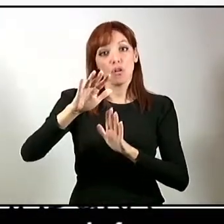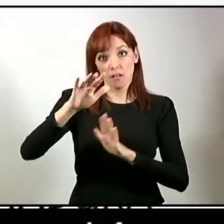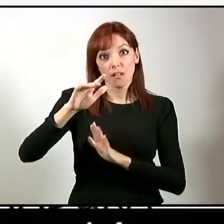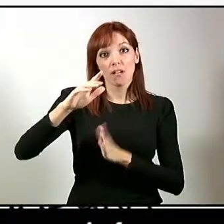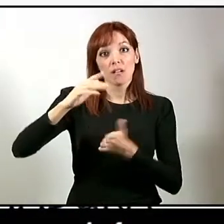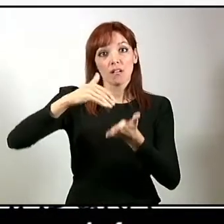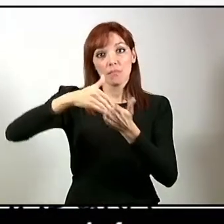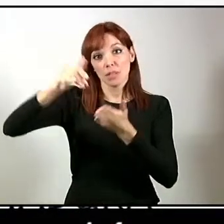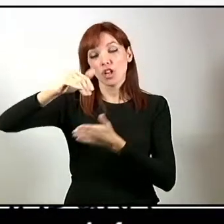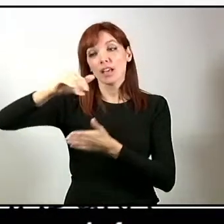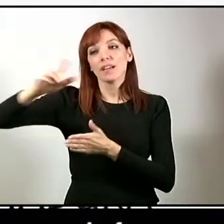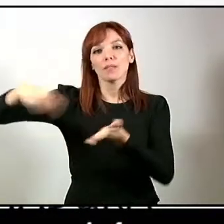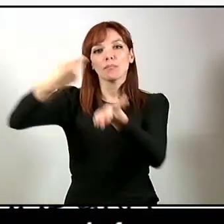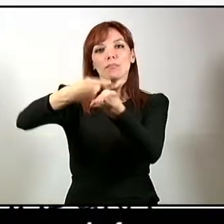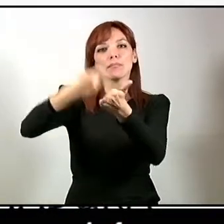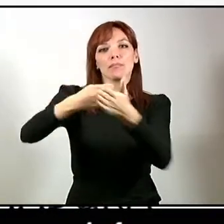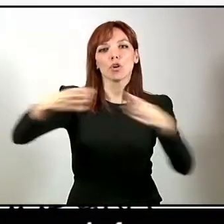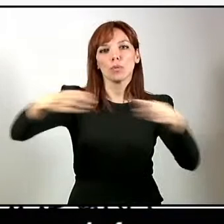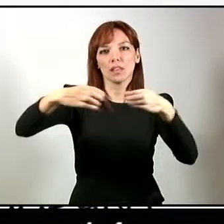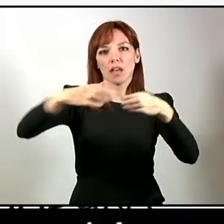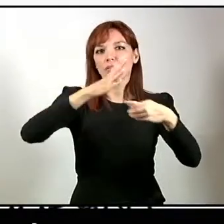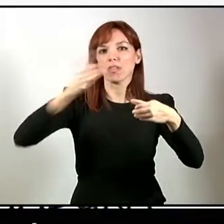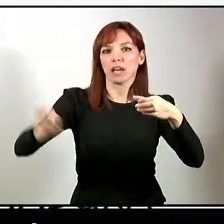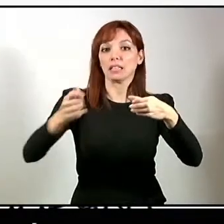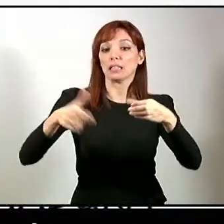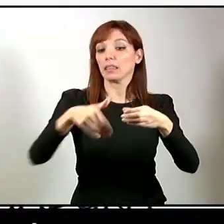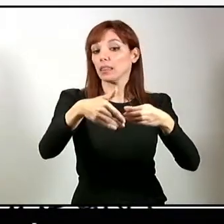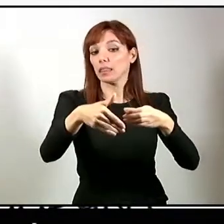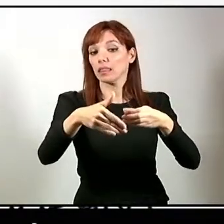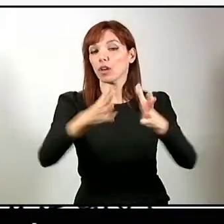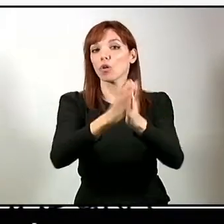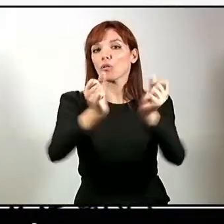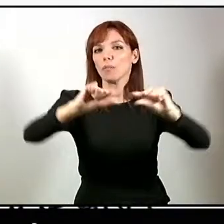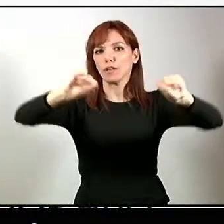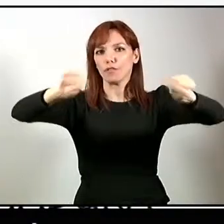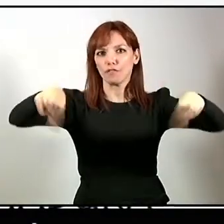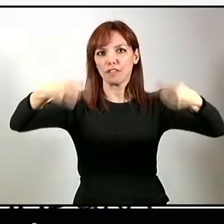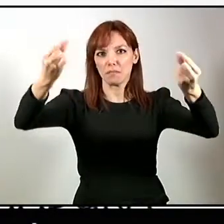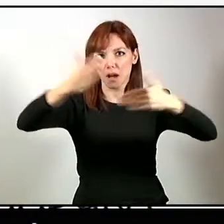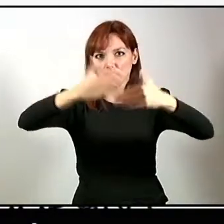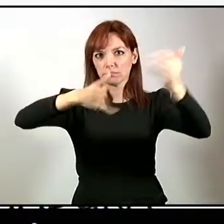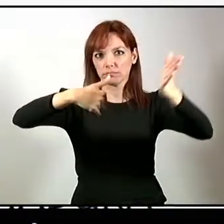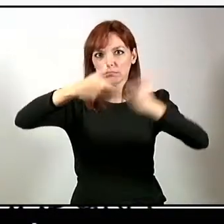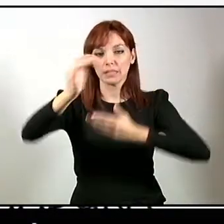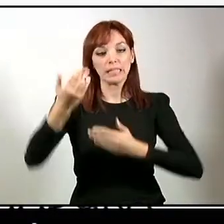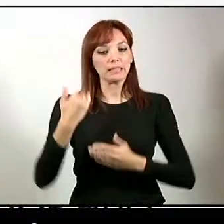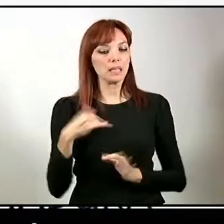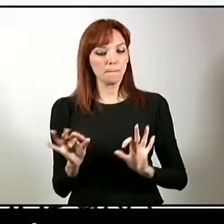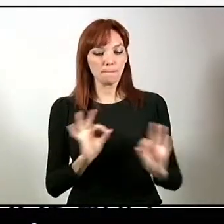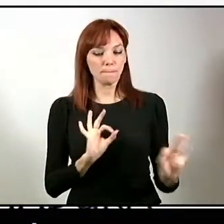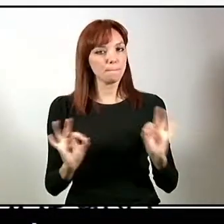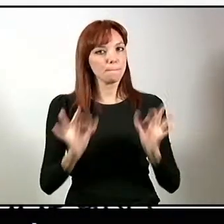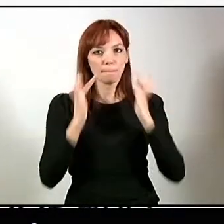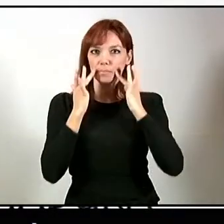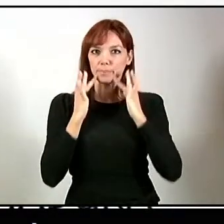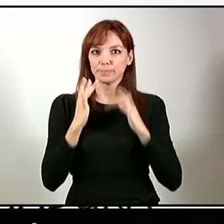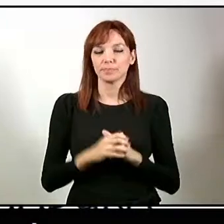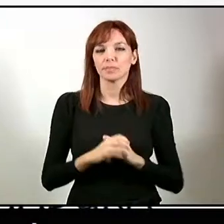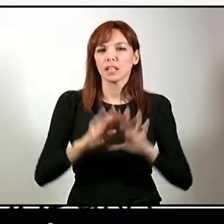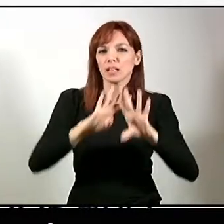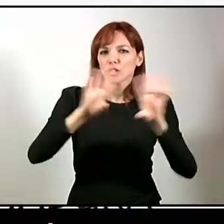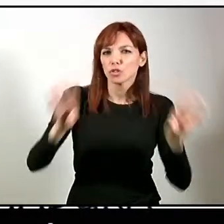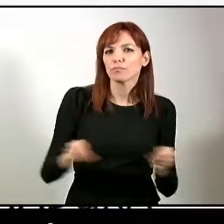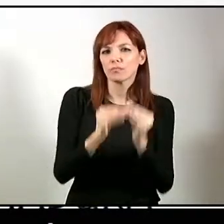en los próximos días el convenio y toda la parte económica está preparada y zanjada, con todos los